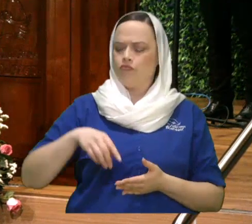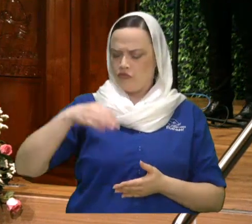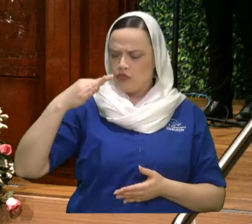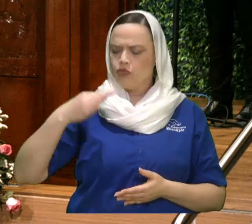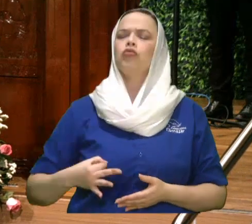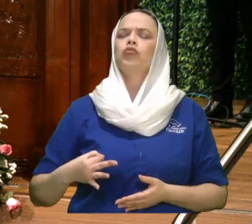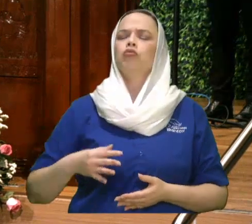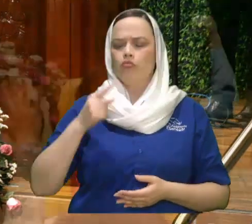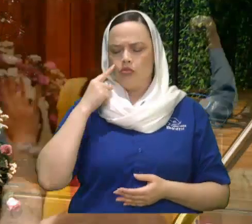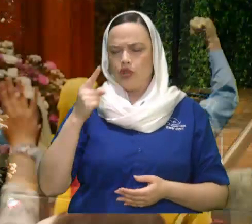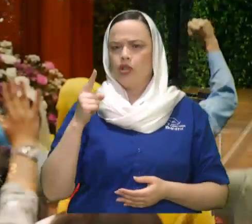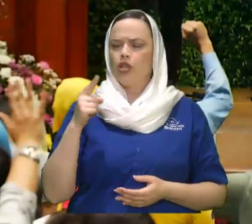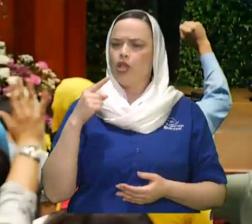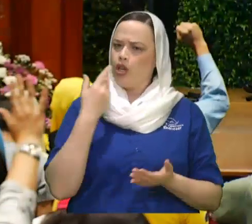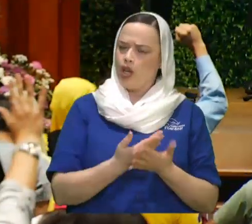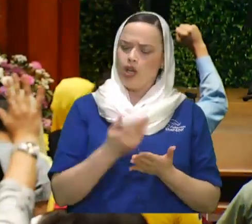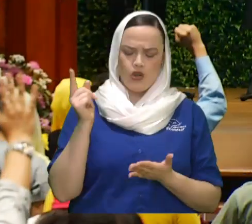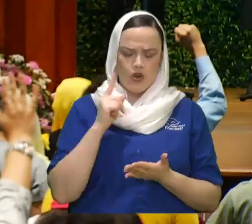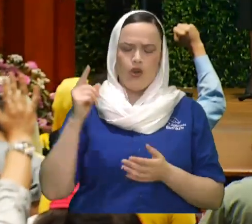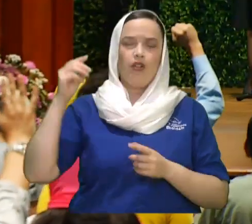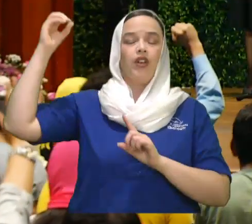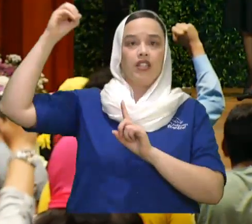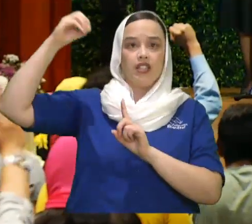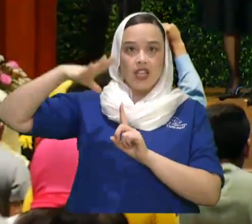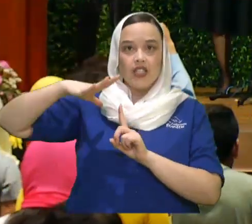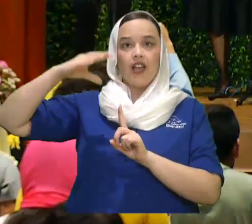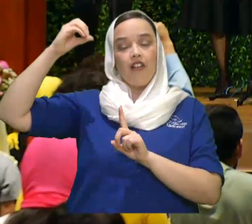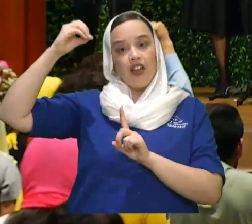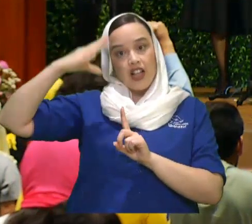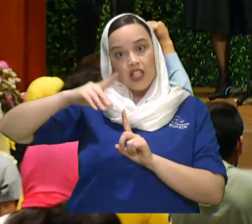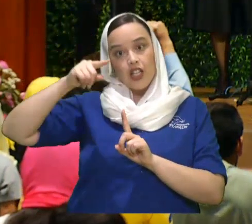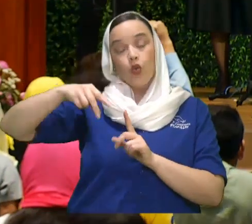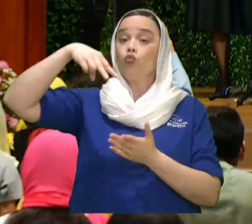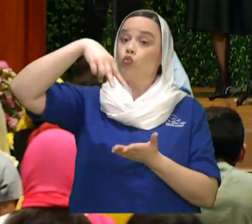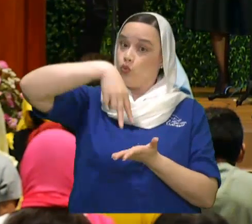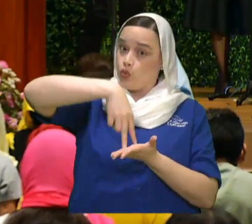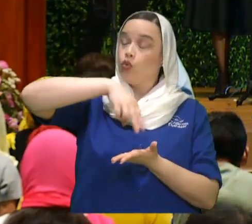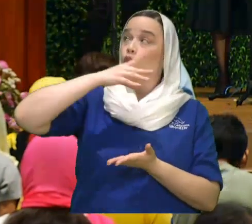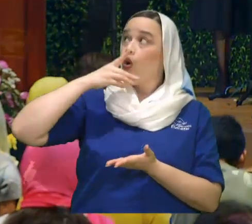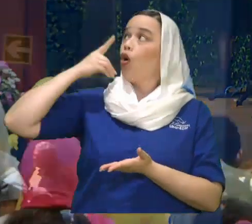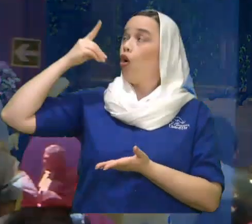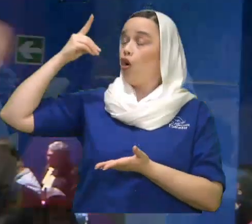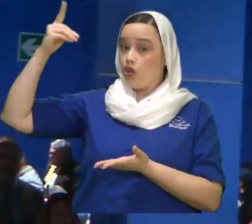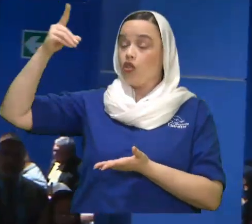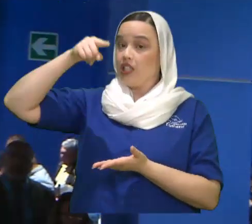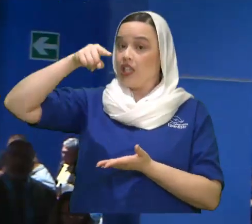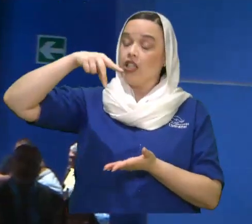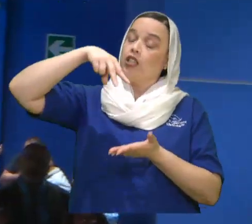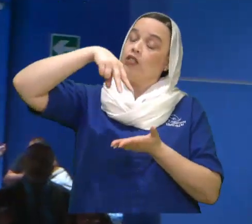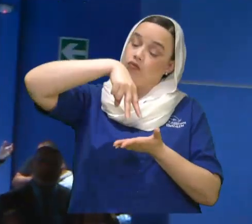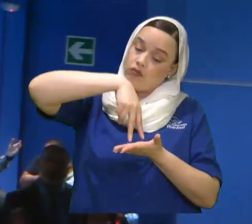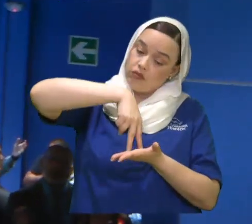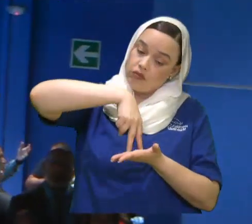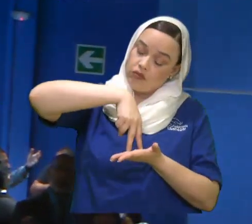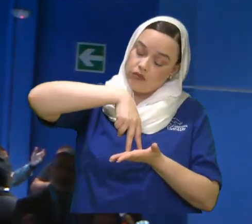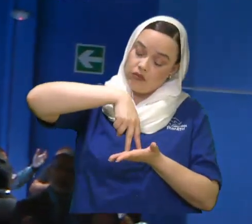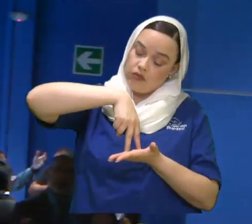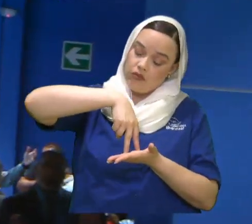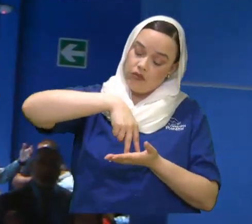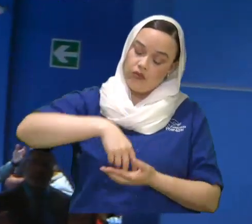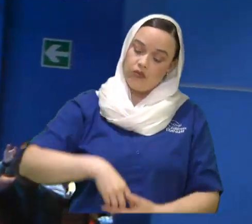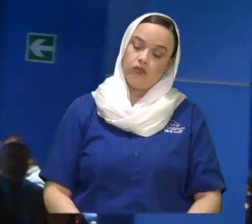bendice bendice porque si estás de pie es porque ligas te tiene en pie y si